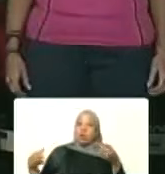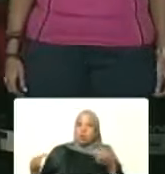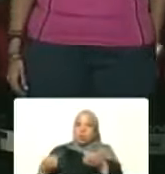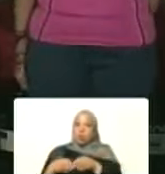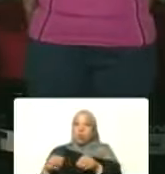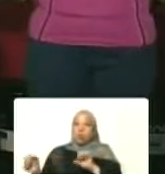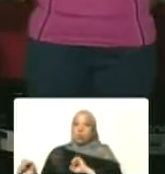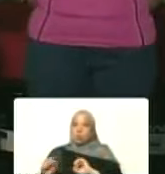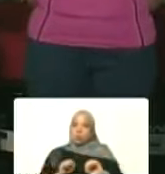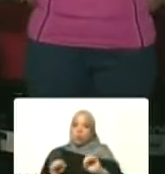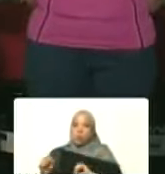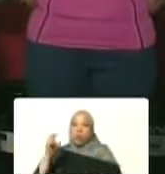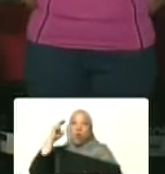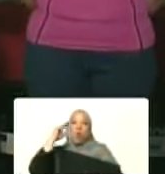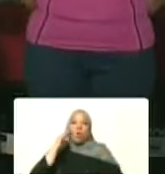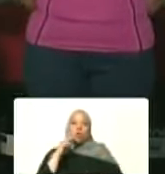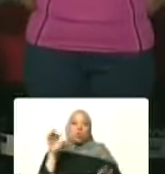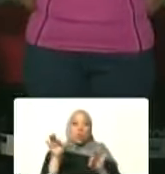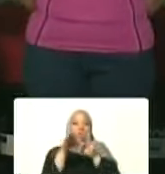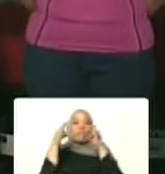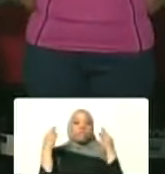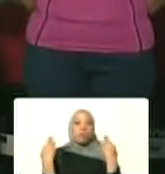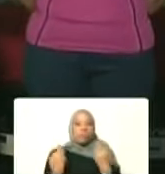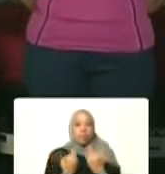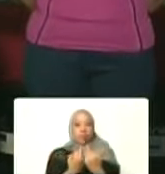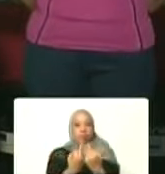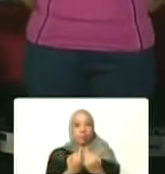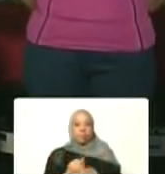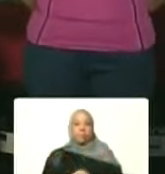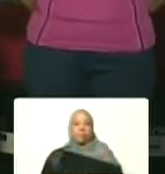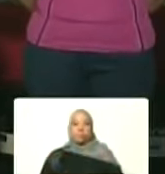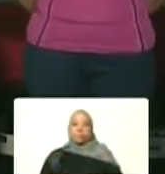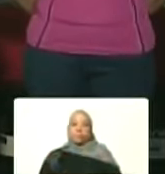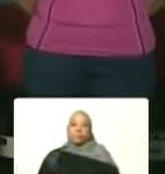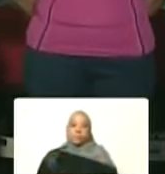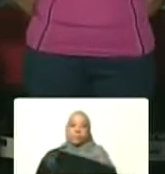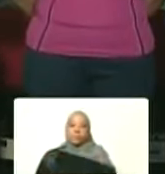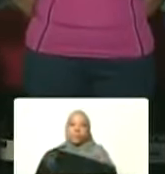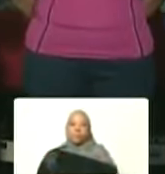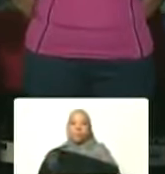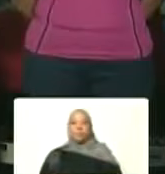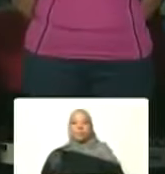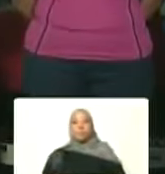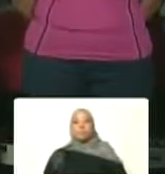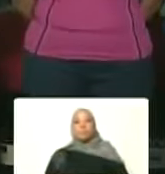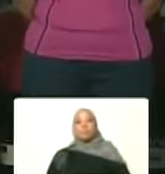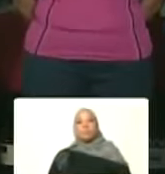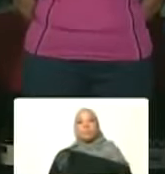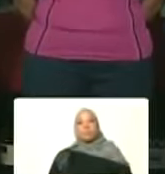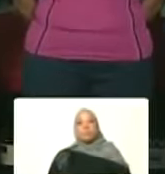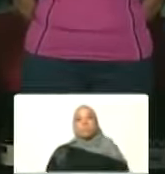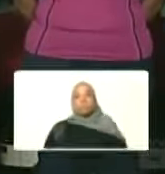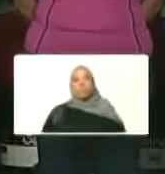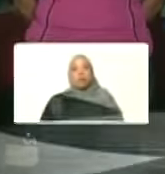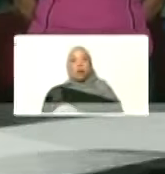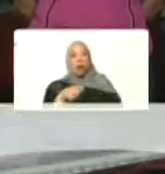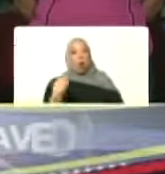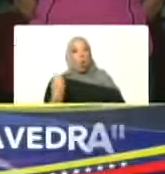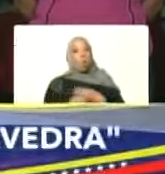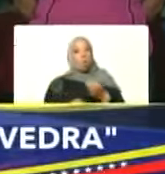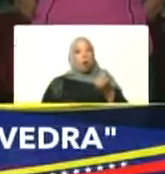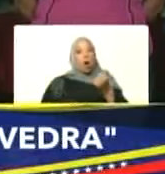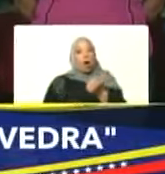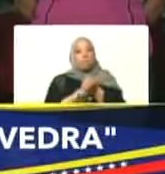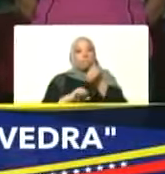el movimiento bolivariano de familia. De acá upamos a lo que es el apoyo a toda esta cantidad de